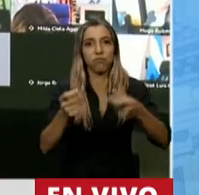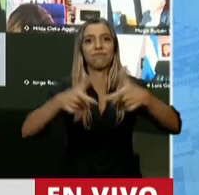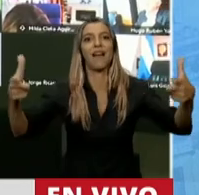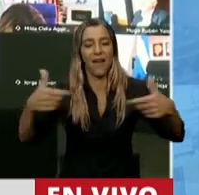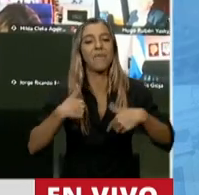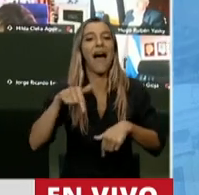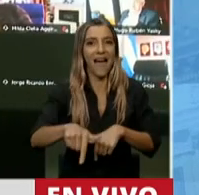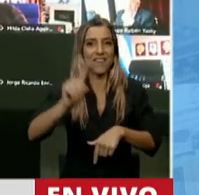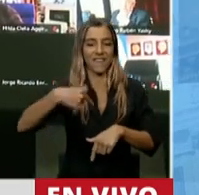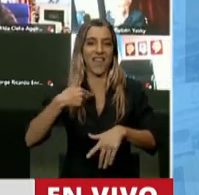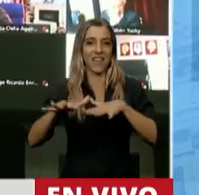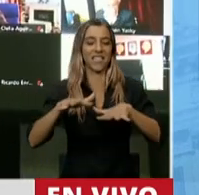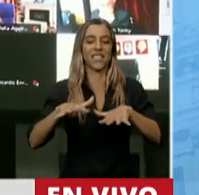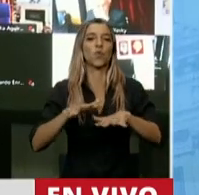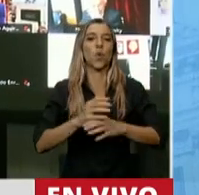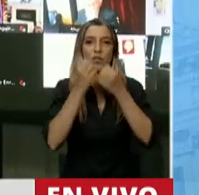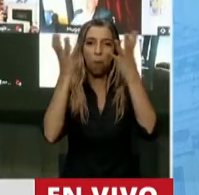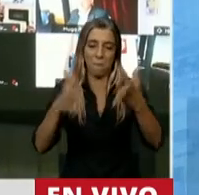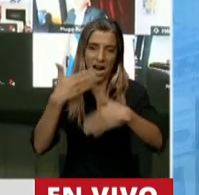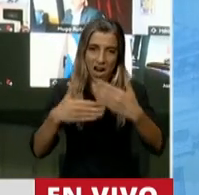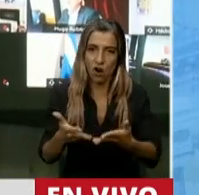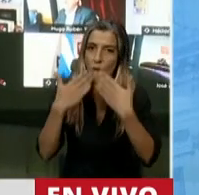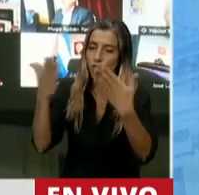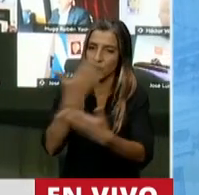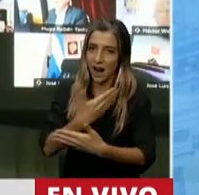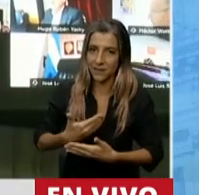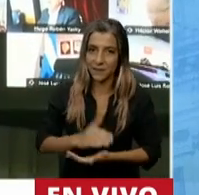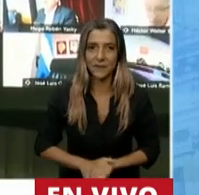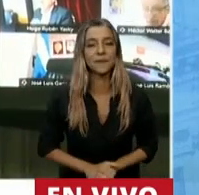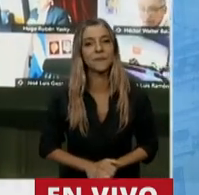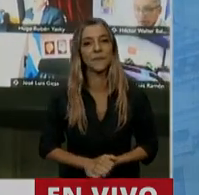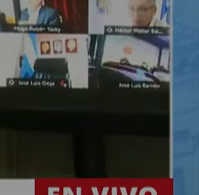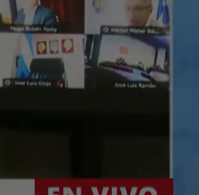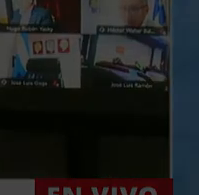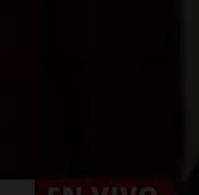situación de la cual padecemos los argentinos. Muchas gracias, Presidenta. Gracias, diputado.